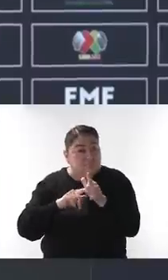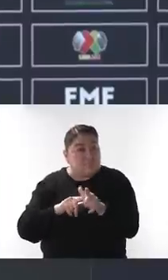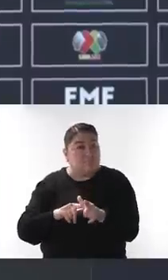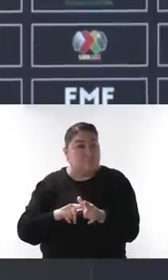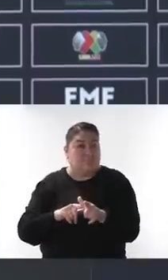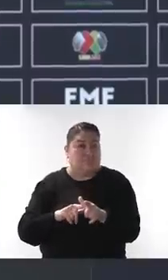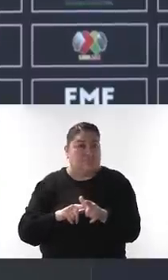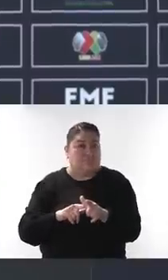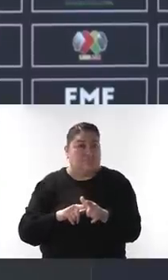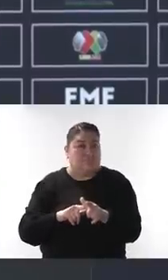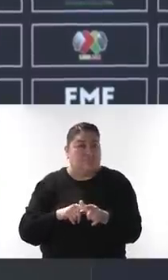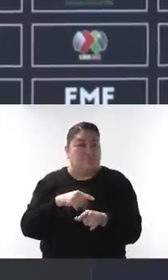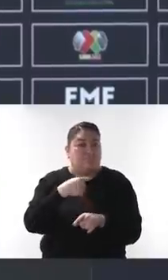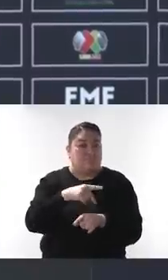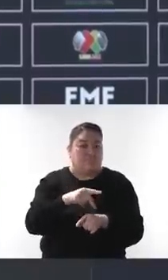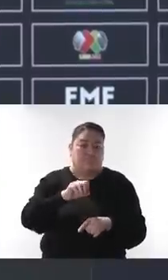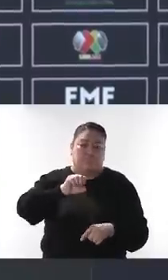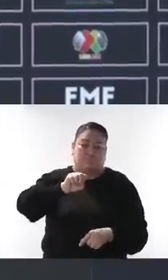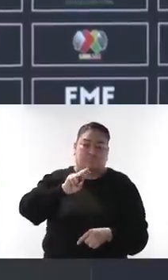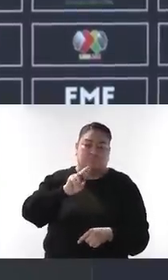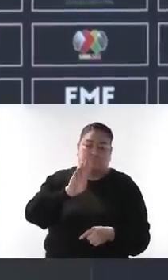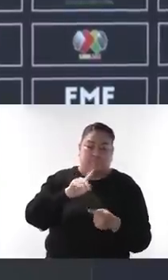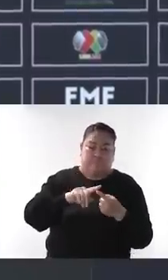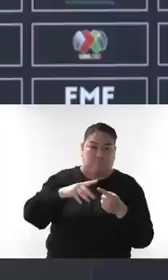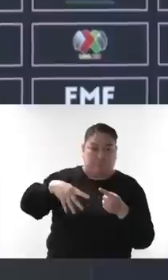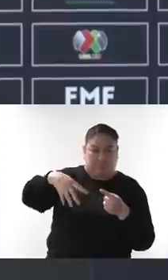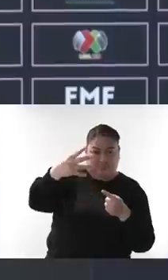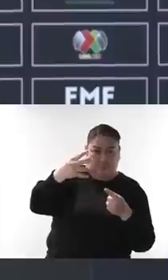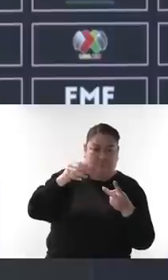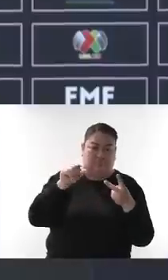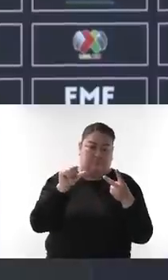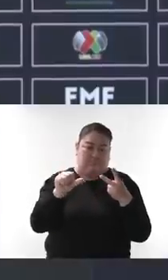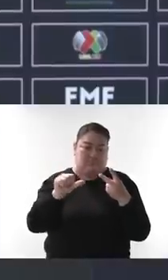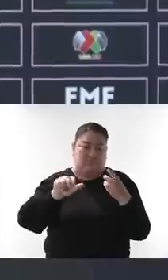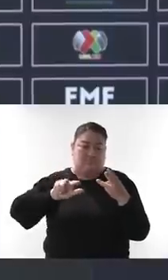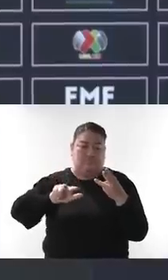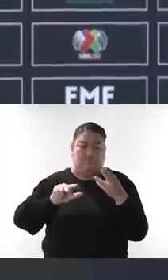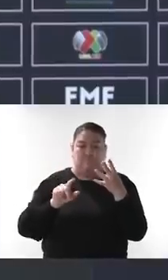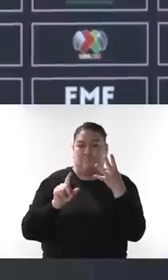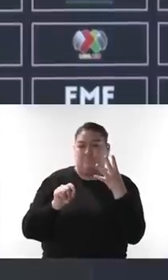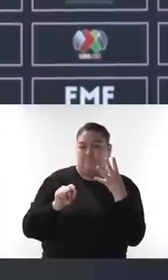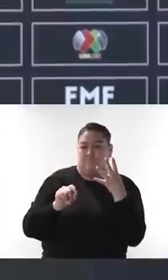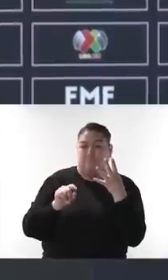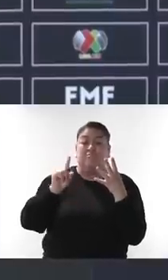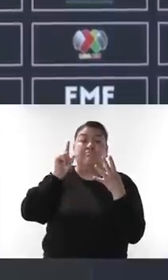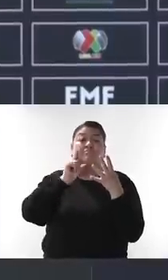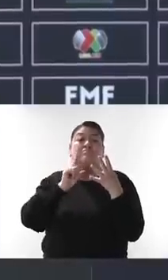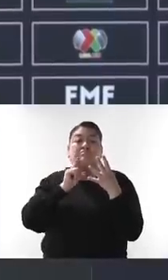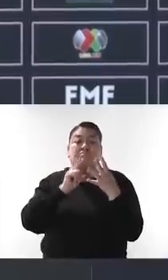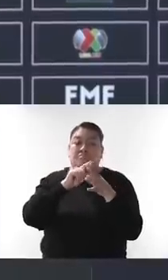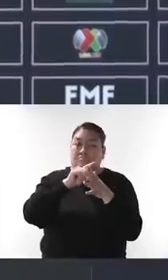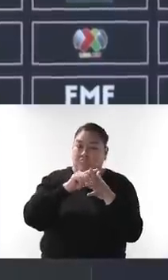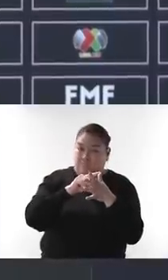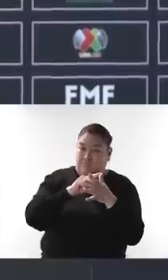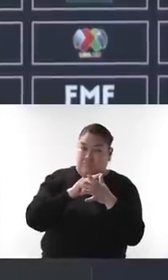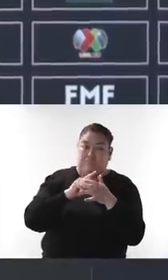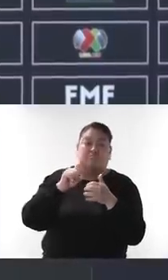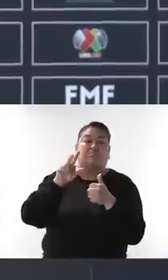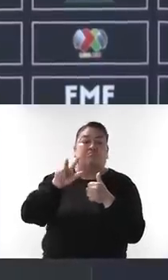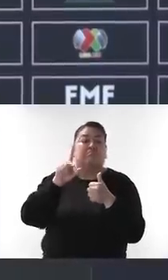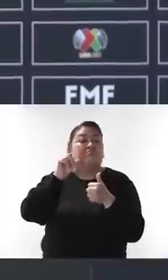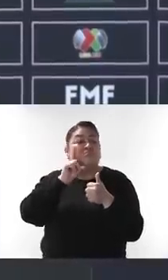sub 14, sub 16, sub 18, sub 20, femenil y sub 18